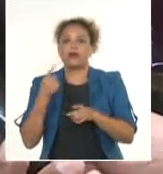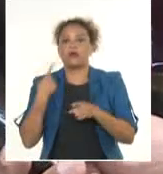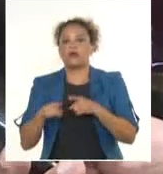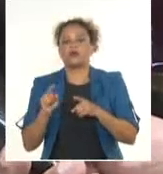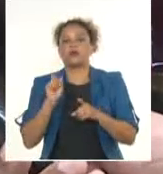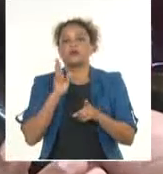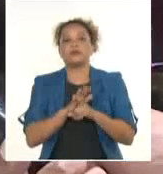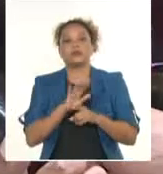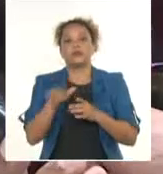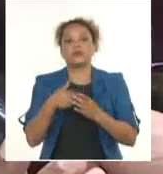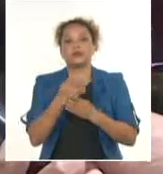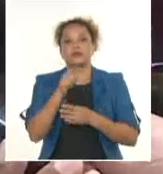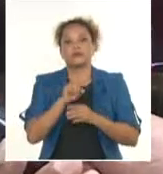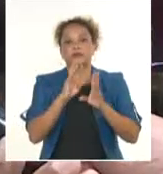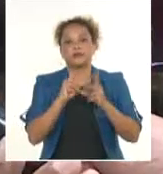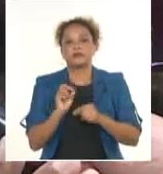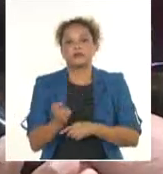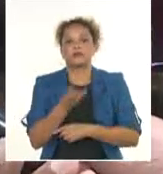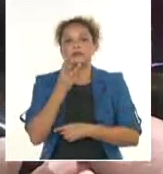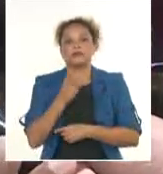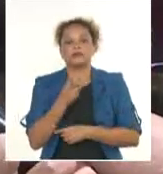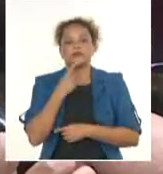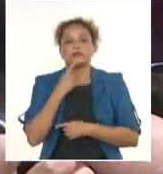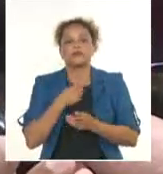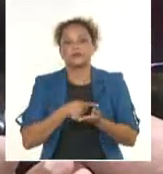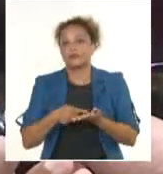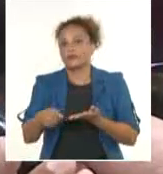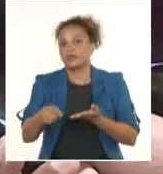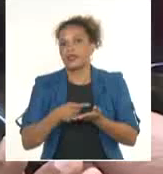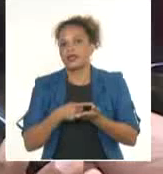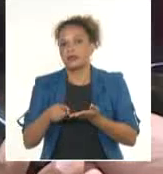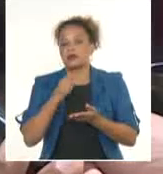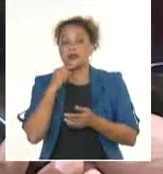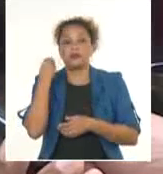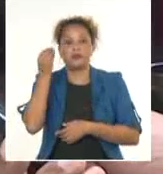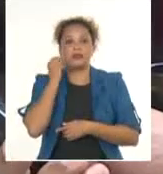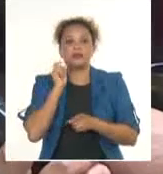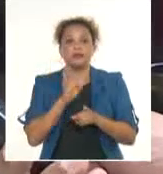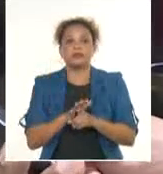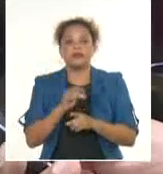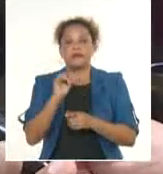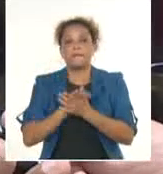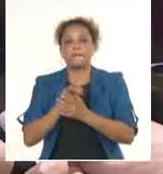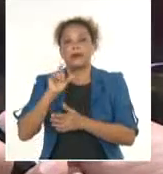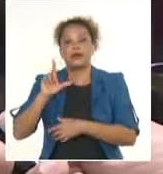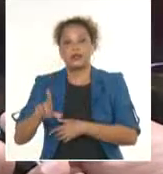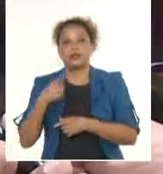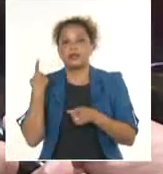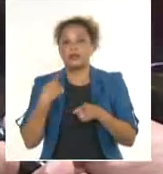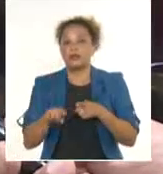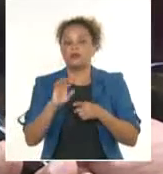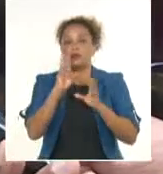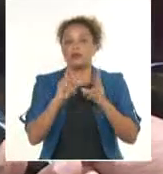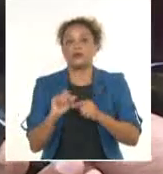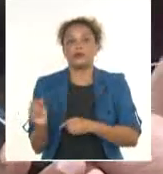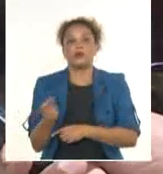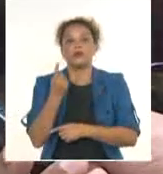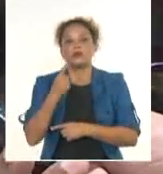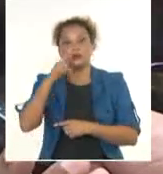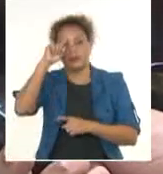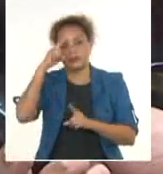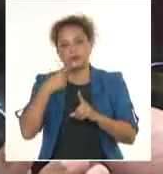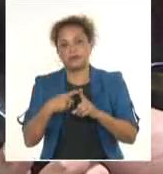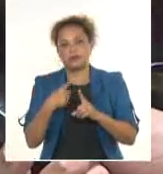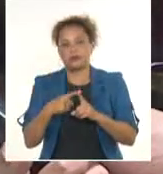el día de hoy, que es la unidad número 3 de la termoeléctrica de Renté. En el transcurso de la semana se nos debe incorporar la unidad número 5 de Mariel y la unidad número 1 de la termoeléctrica de Santa Cruz del Norte. La unidad